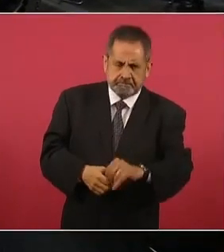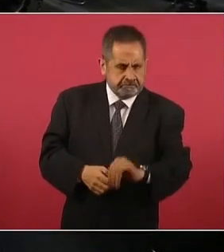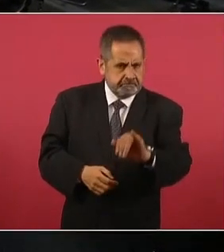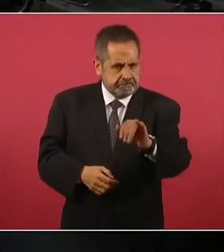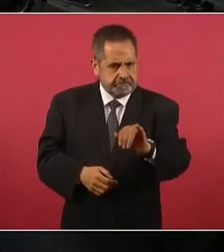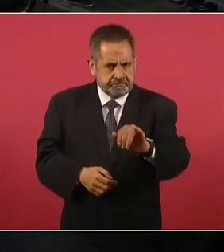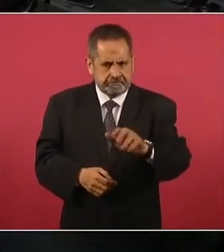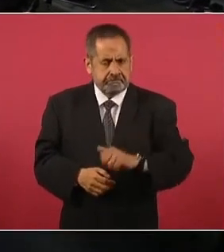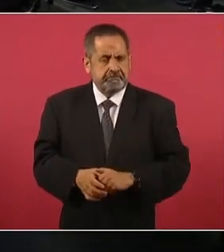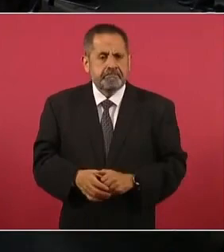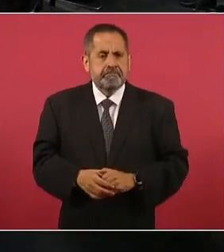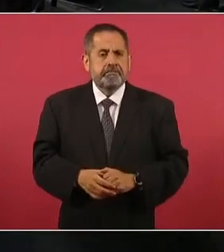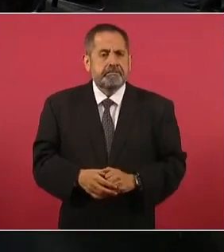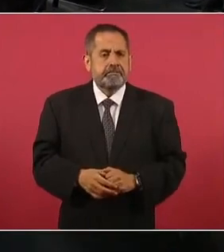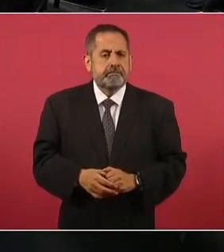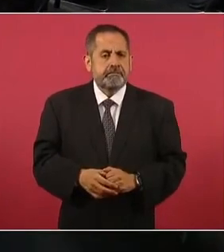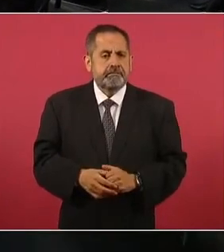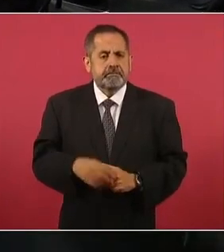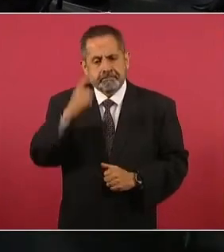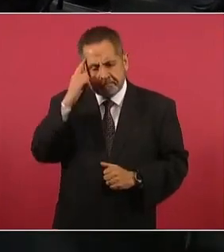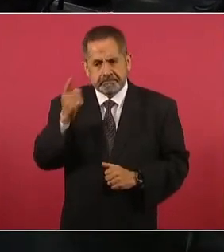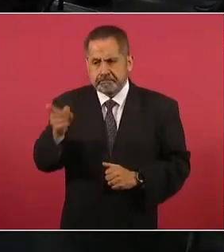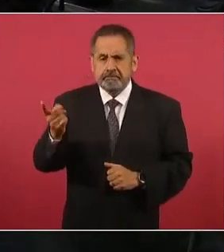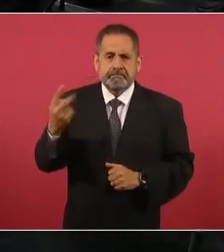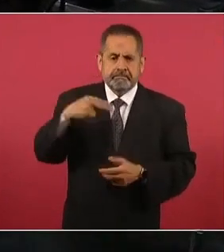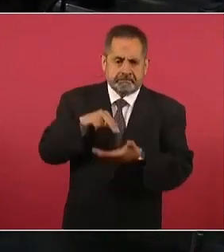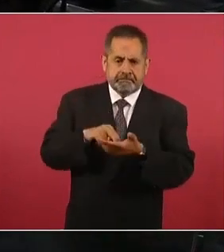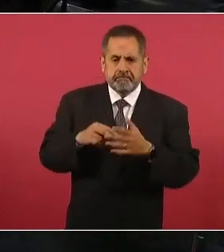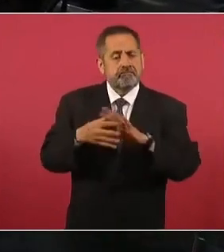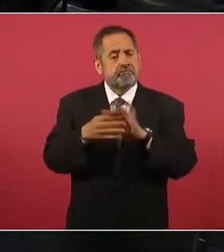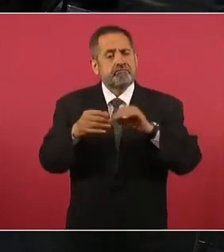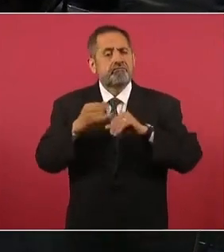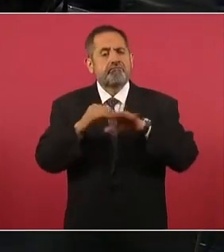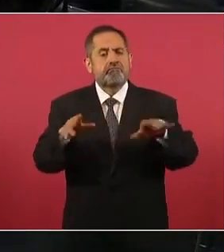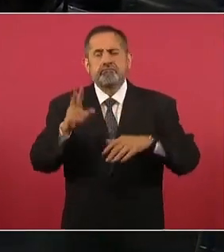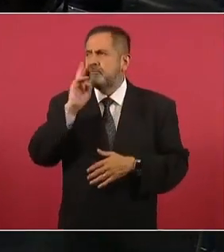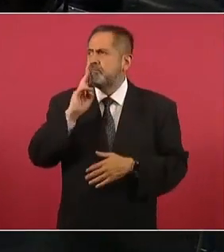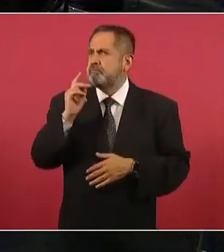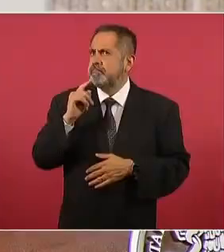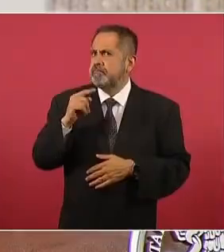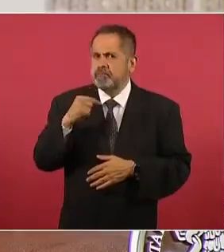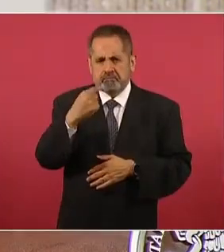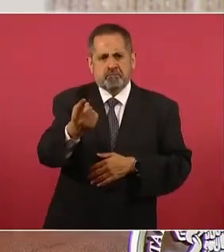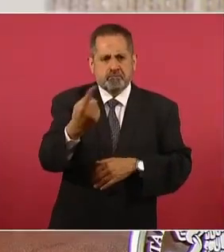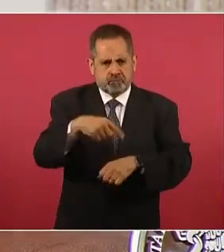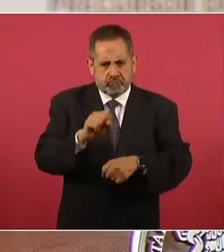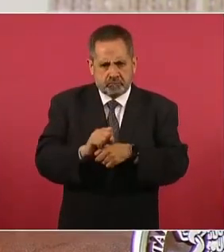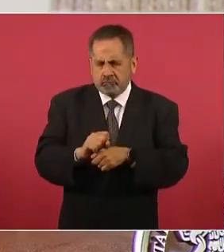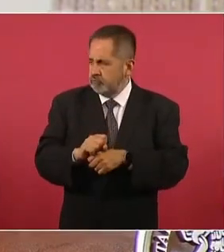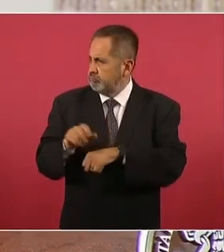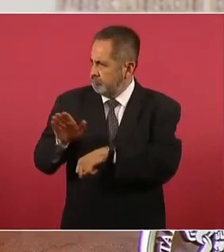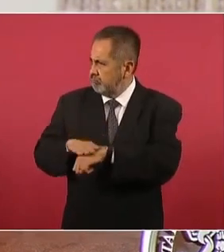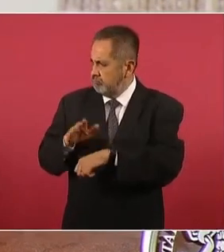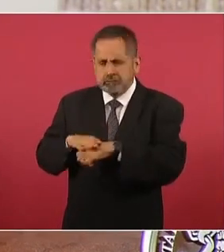para que nos informe. Puede ser la semana próxima.